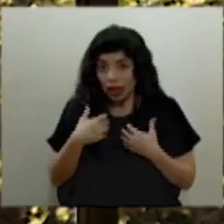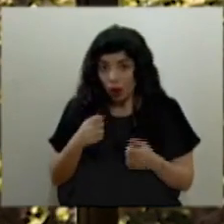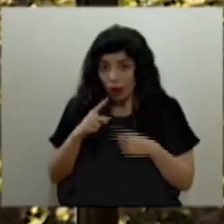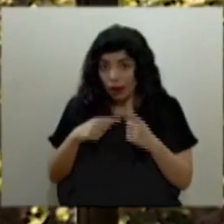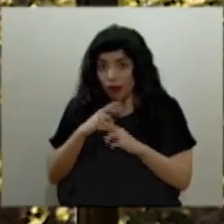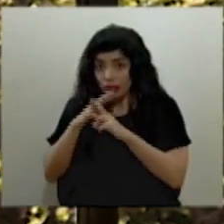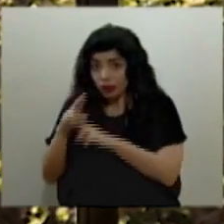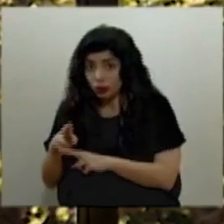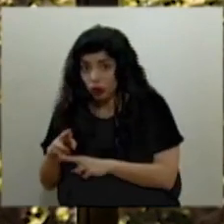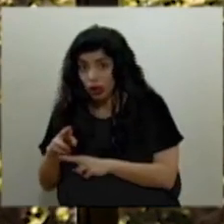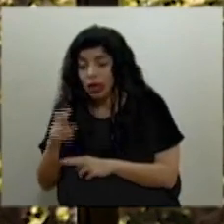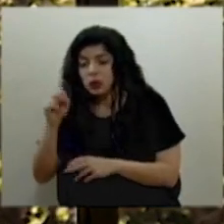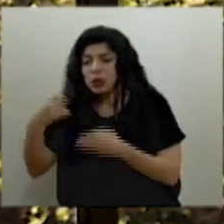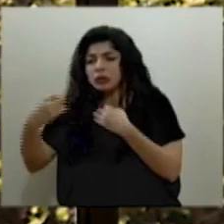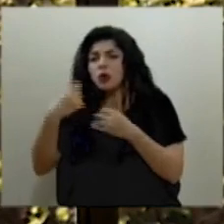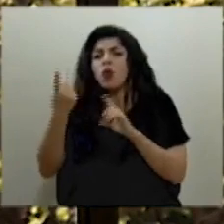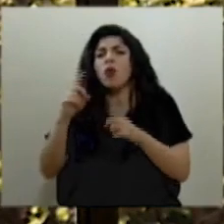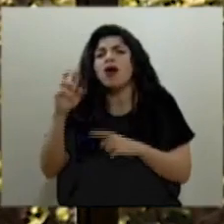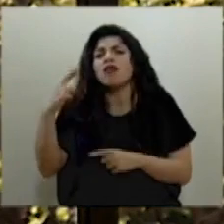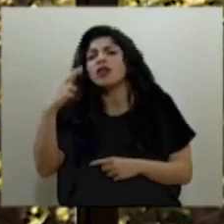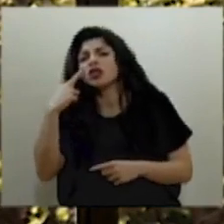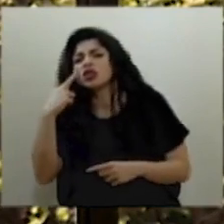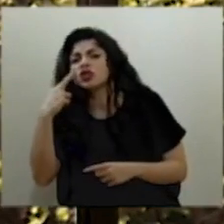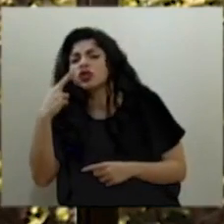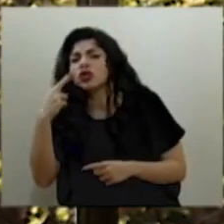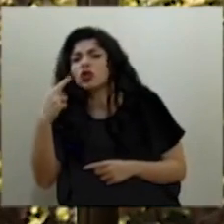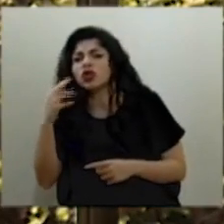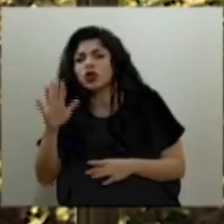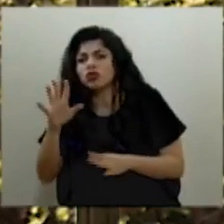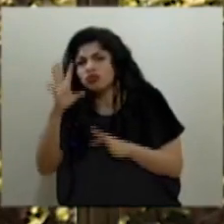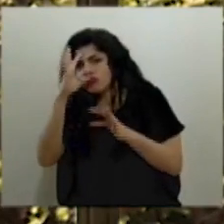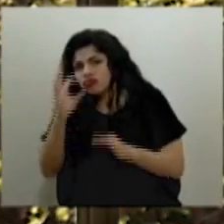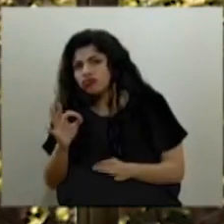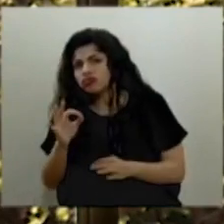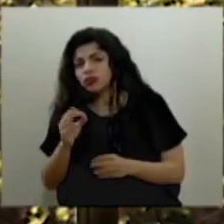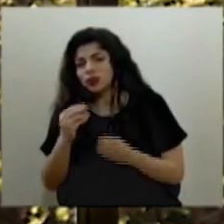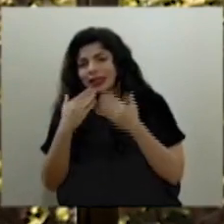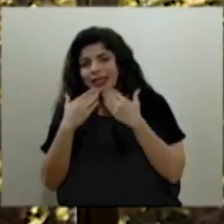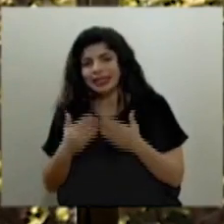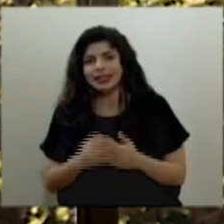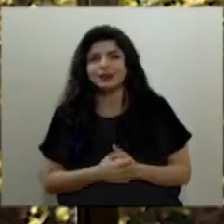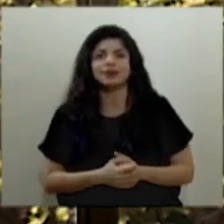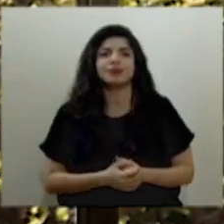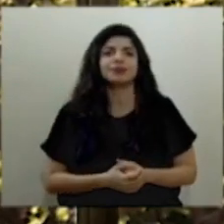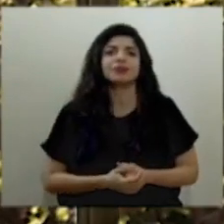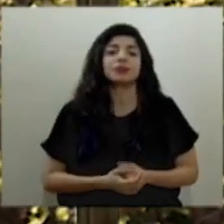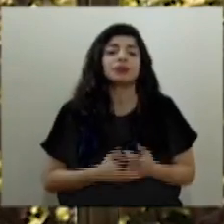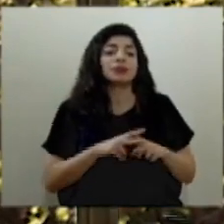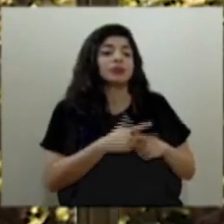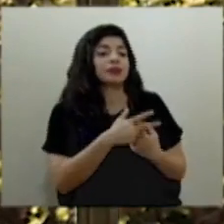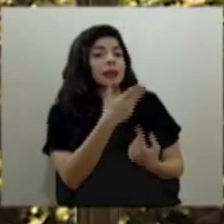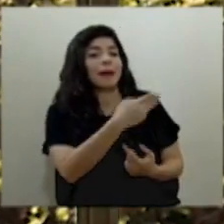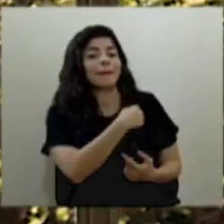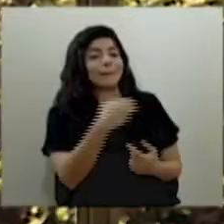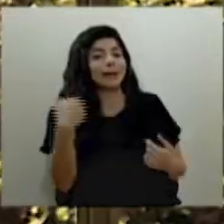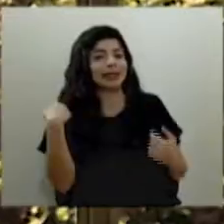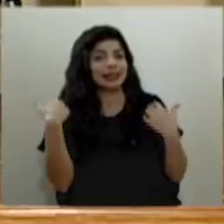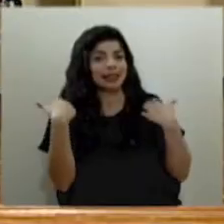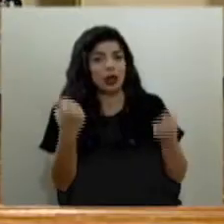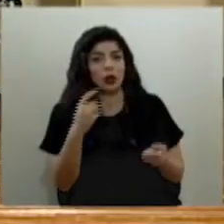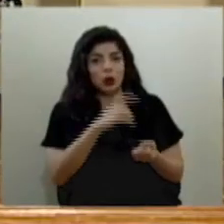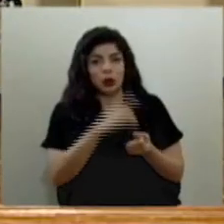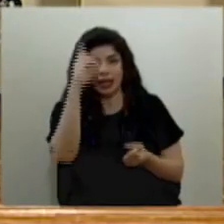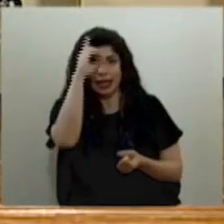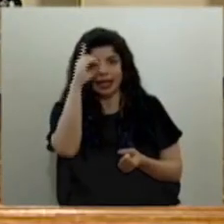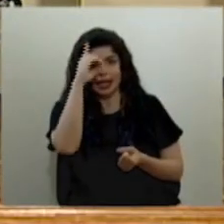y si podemos enlistar cuáles serían esos factores más o menos que se tomaron en cuenta en ese momento. Muchas gracias a todos. Iniciamos con el ministro de Salud, el